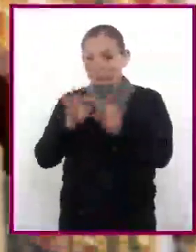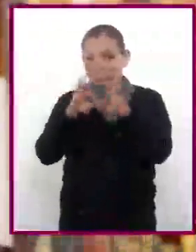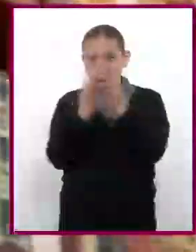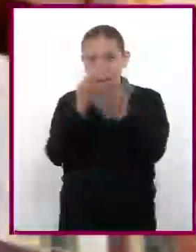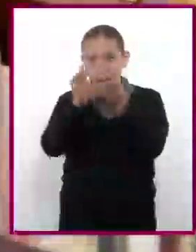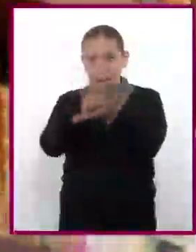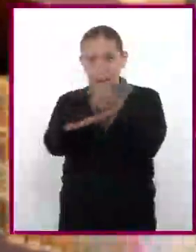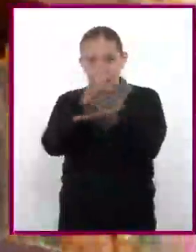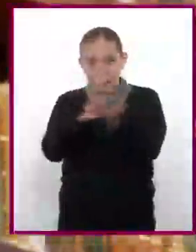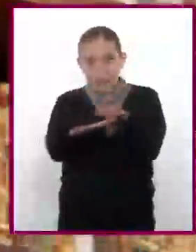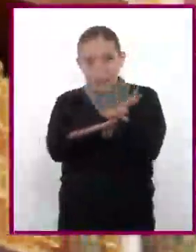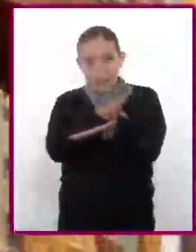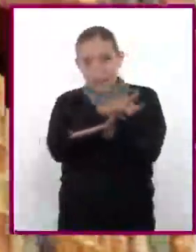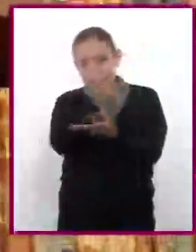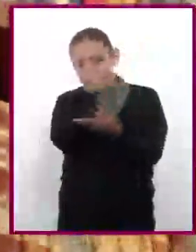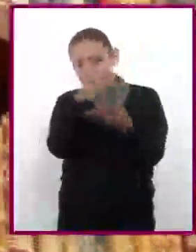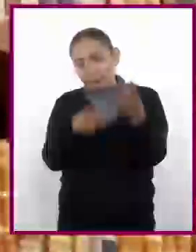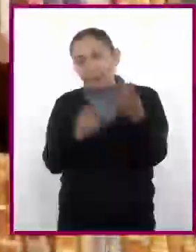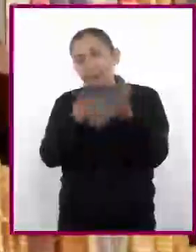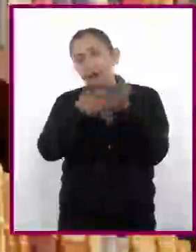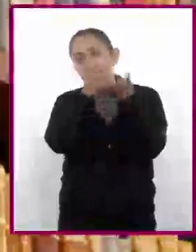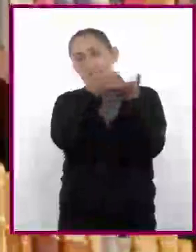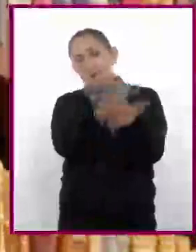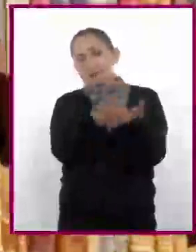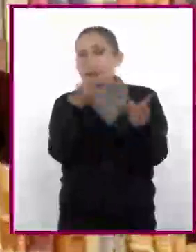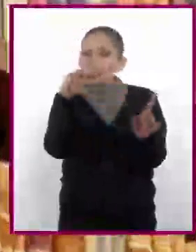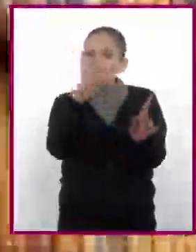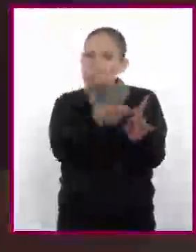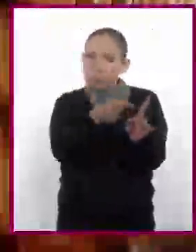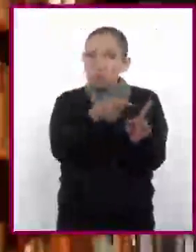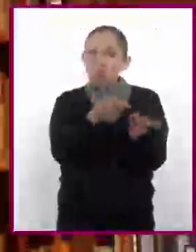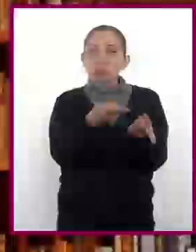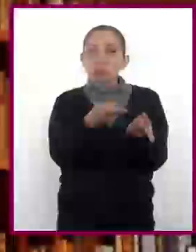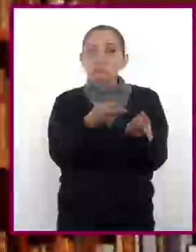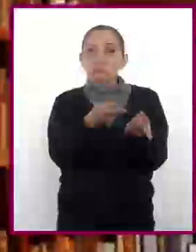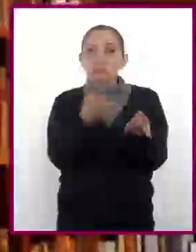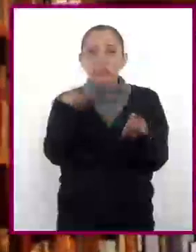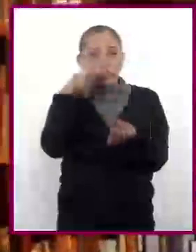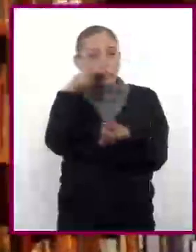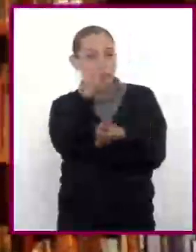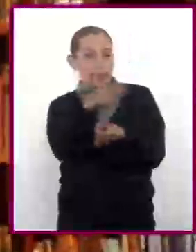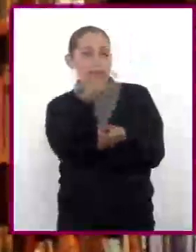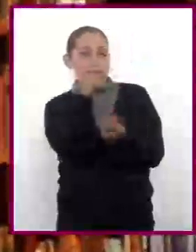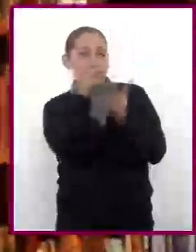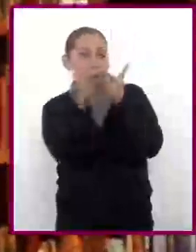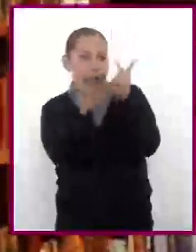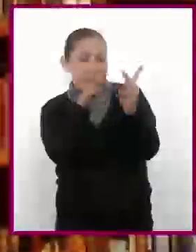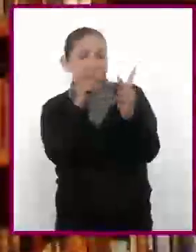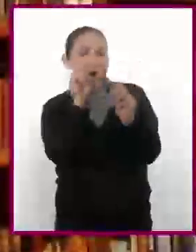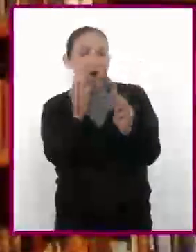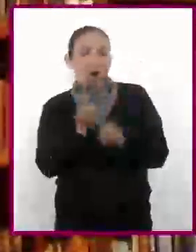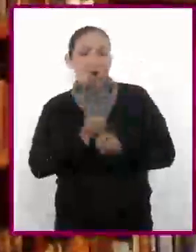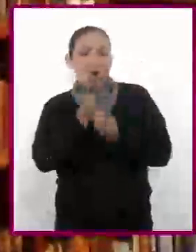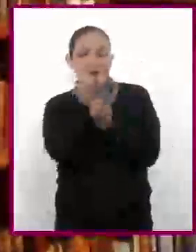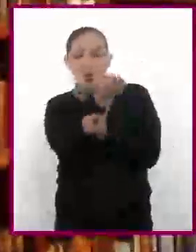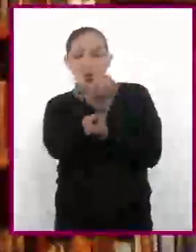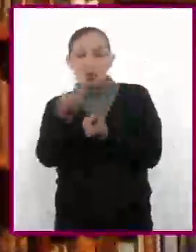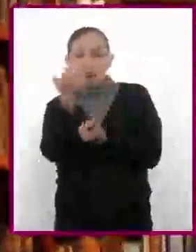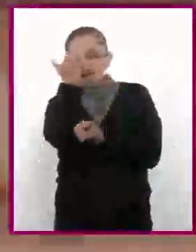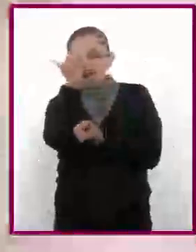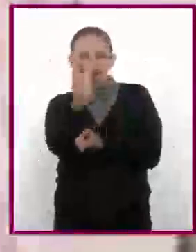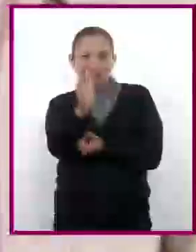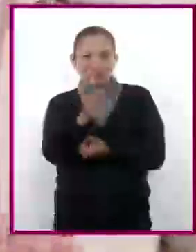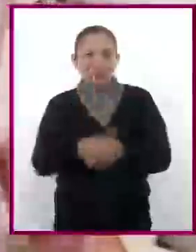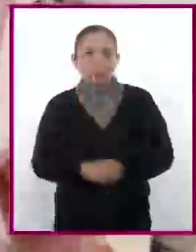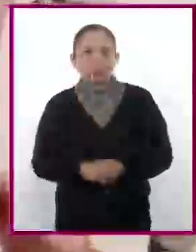de diccionario que existen nos permiten, por una parte, consultar los términos o expresiones que